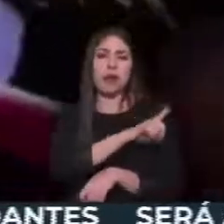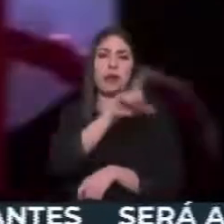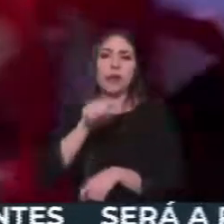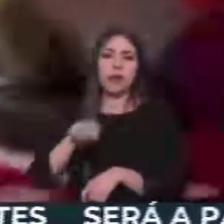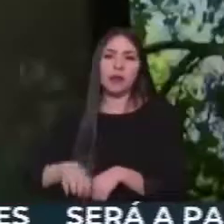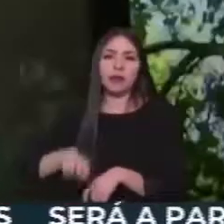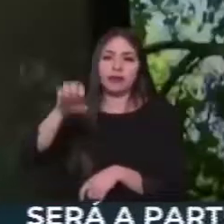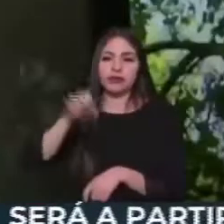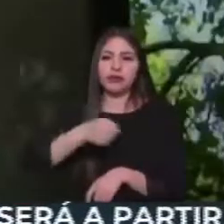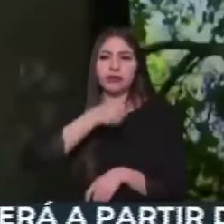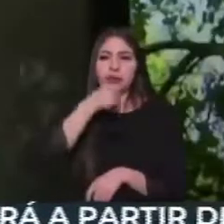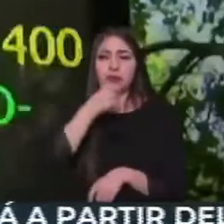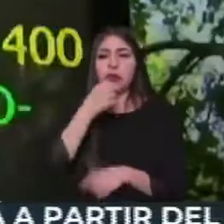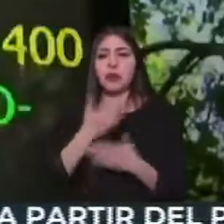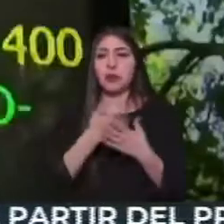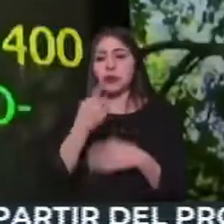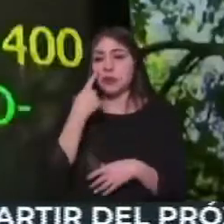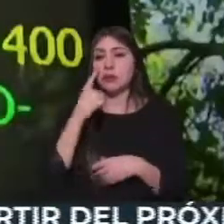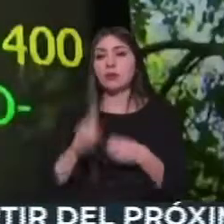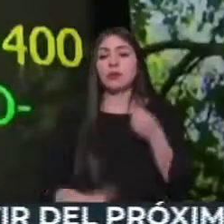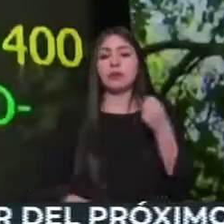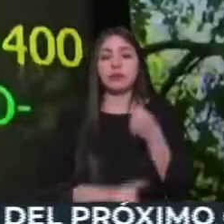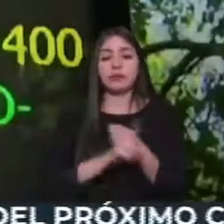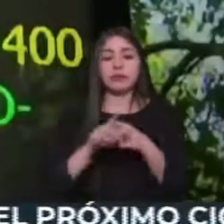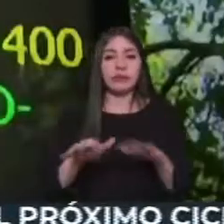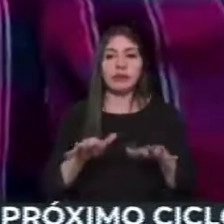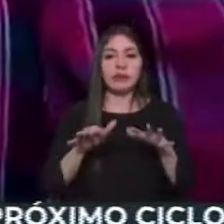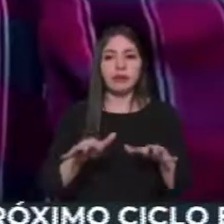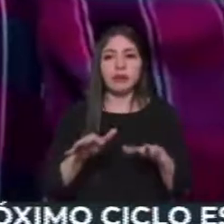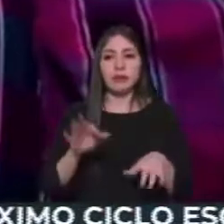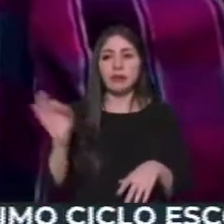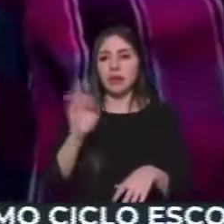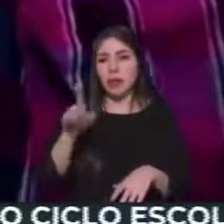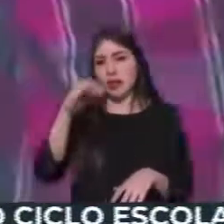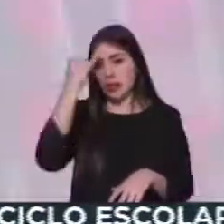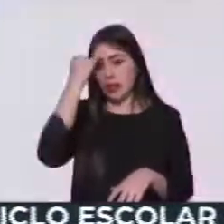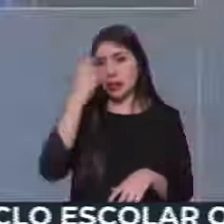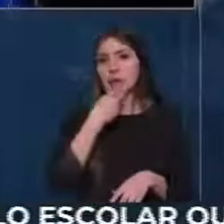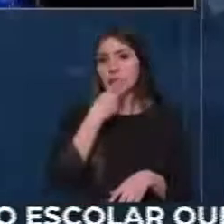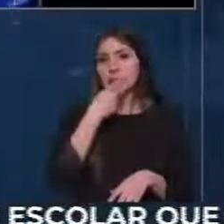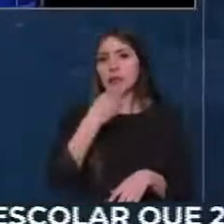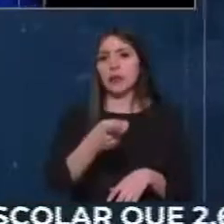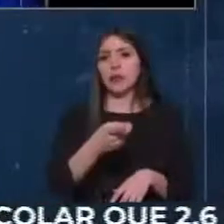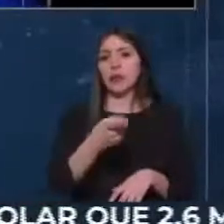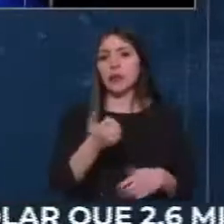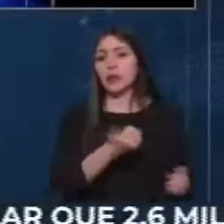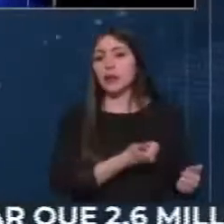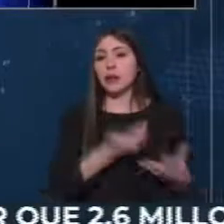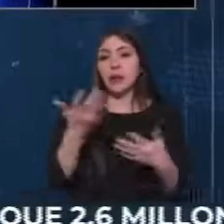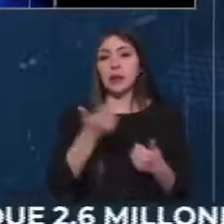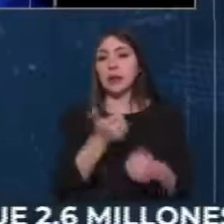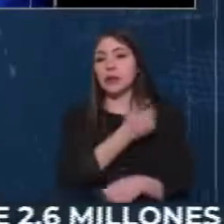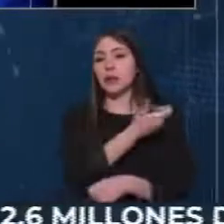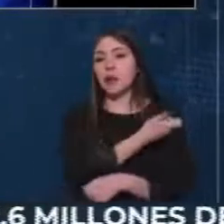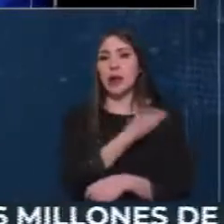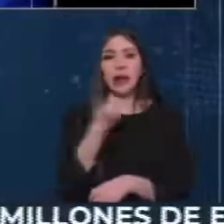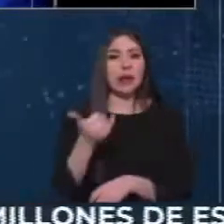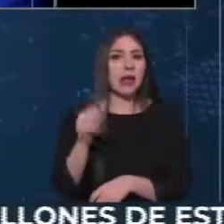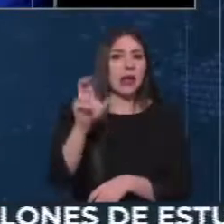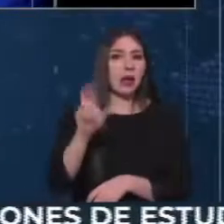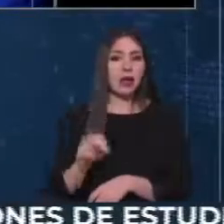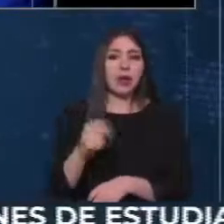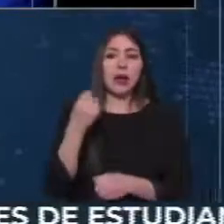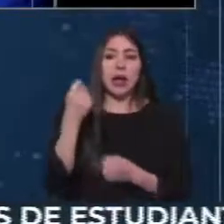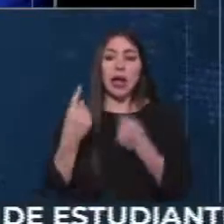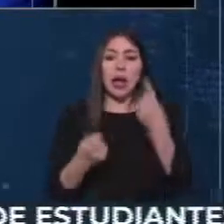la comorbilidad. Lo que sí es que vamos a ver una afectación muy probablemente. La India dijo que ya no va a exportar vacunas, y buena parte de las que se han